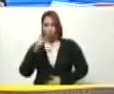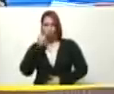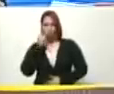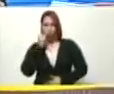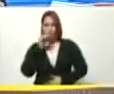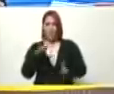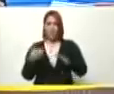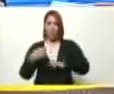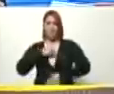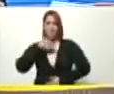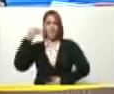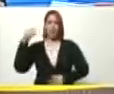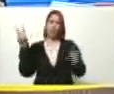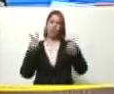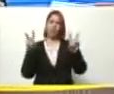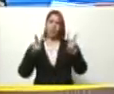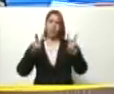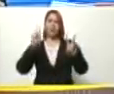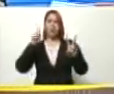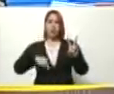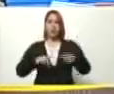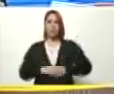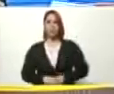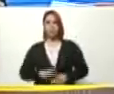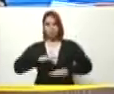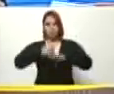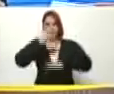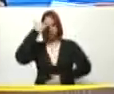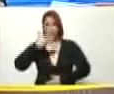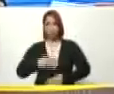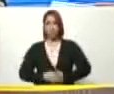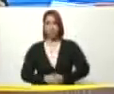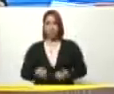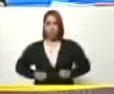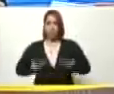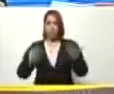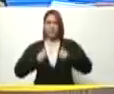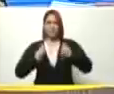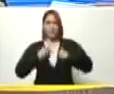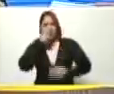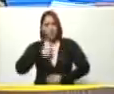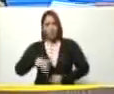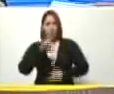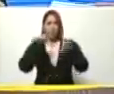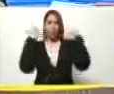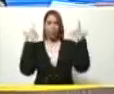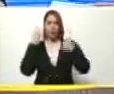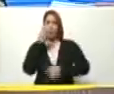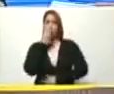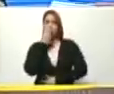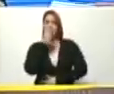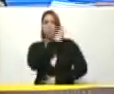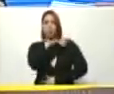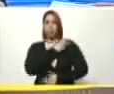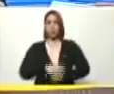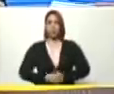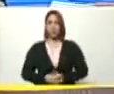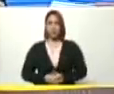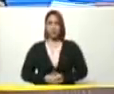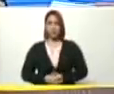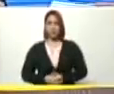victoria, al general que dio su vida por su pueblo en La Guaira, García